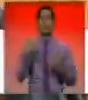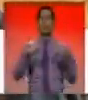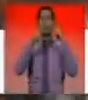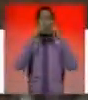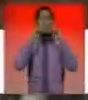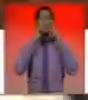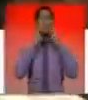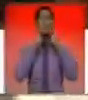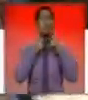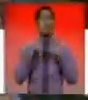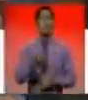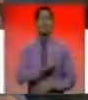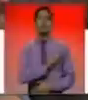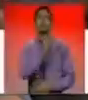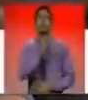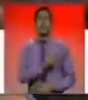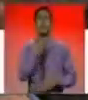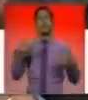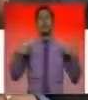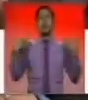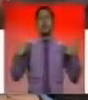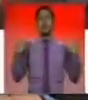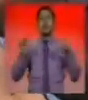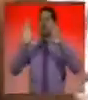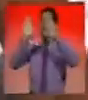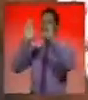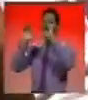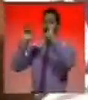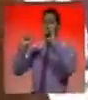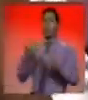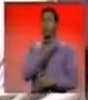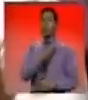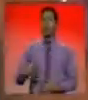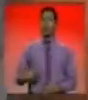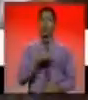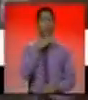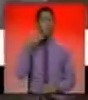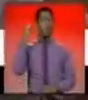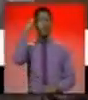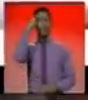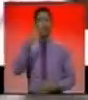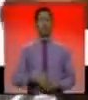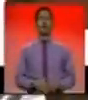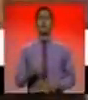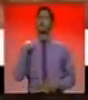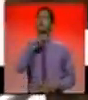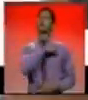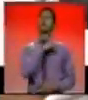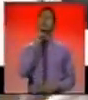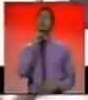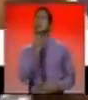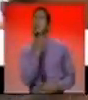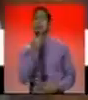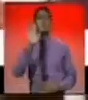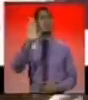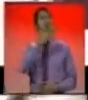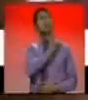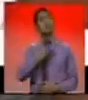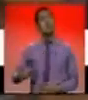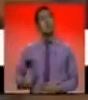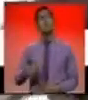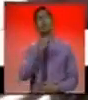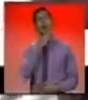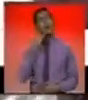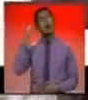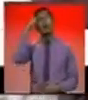mandatario y la próxima despedida de Rafael Correa. Con mucho sentimiento y le vamos a extrañar a nuestro querido presidente, porque él